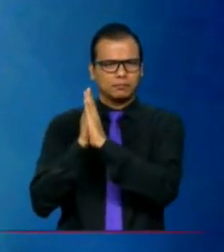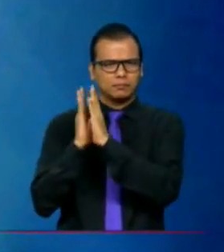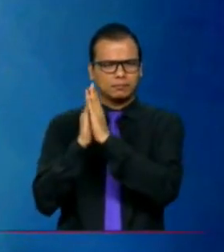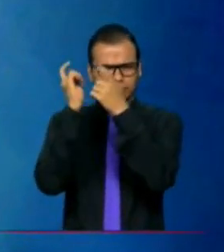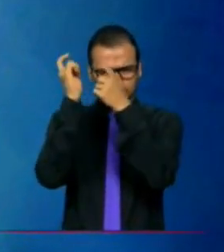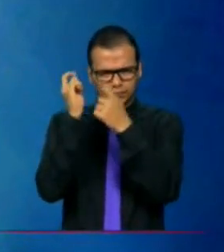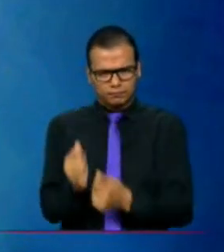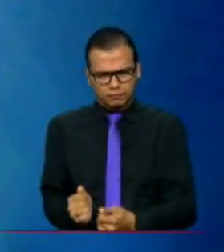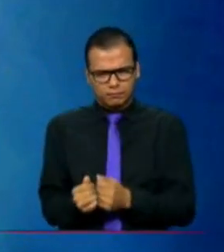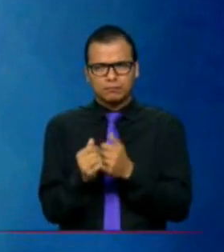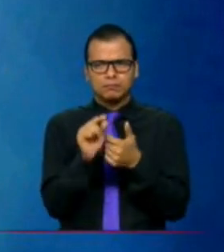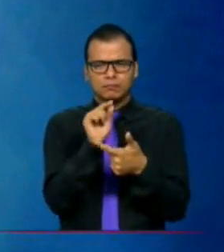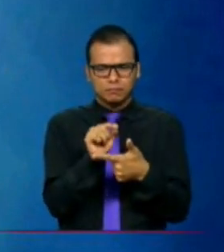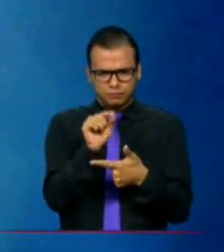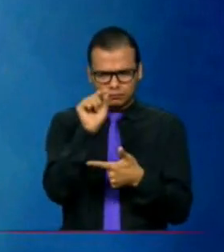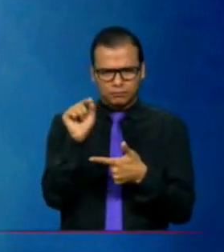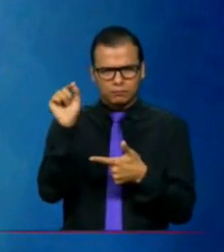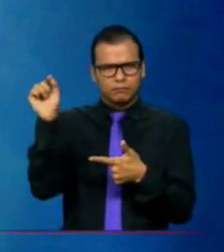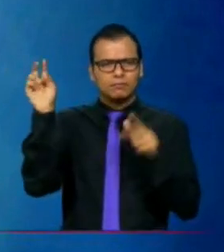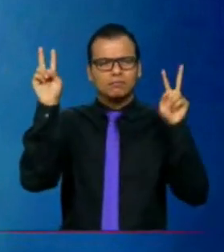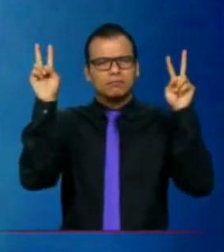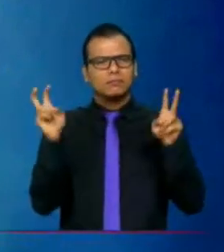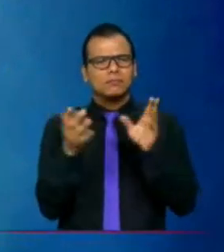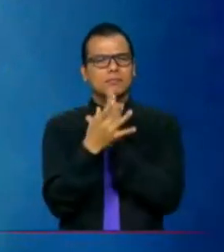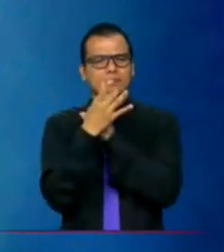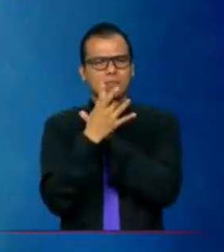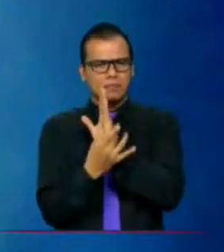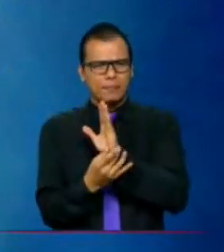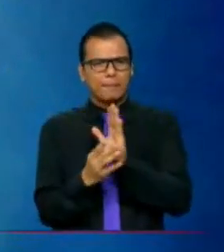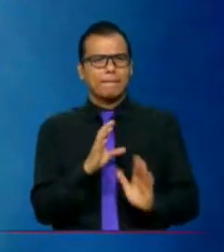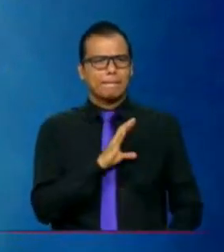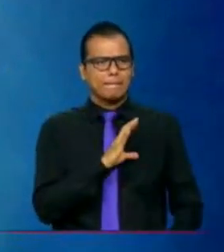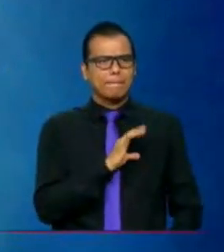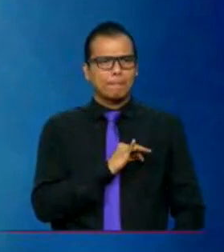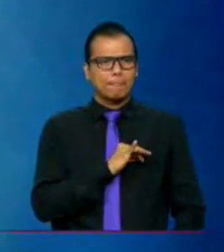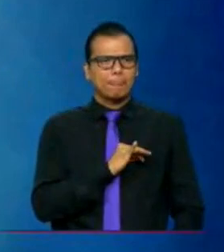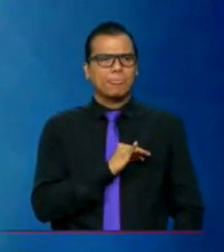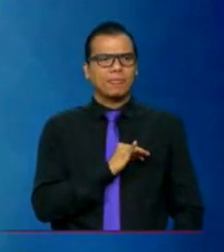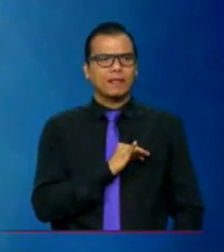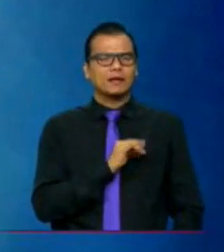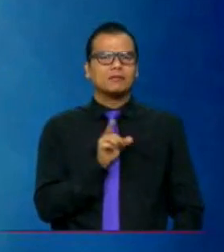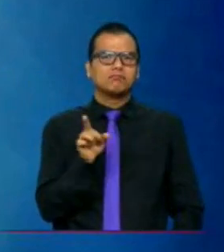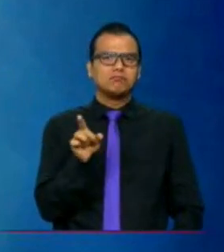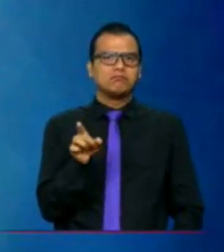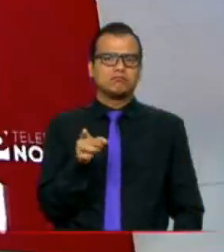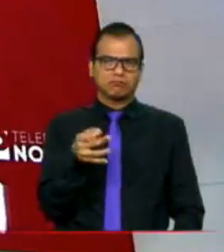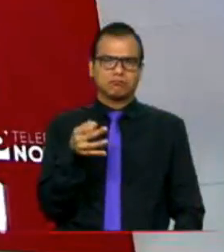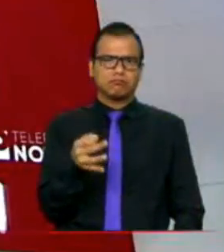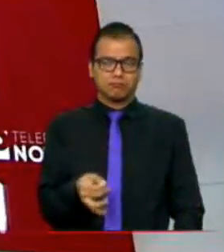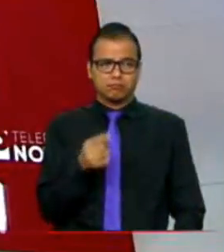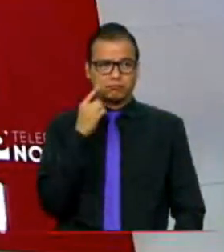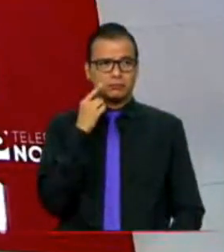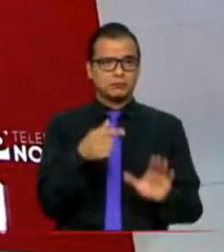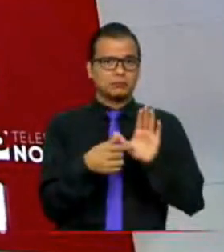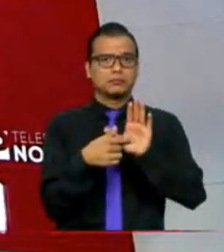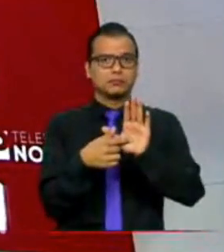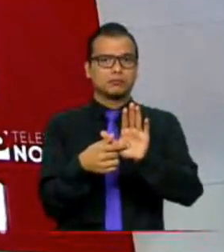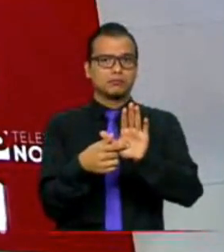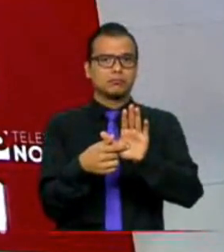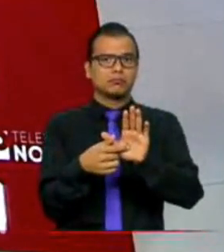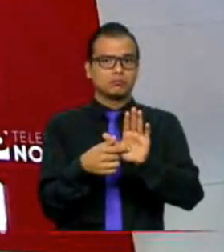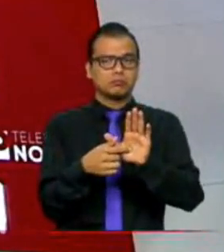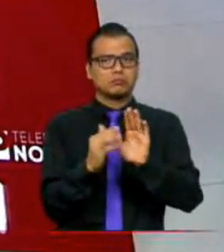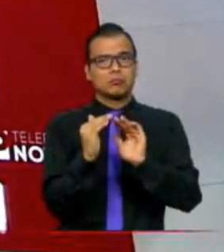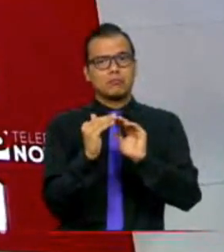de indicadores de pobreza, tanto monetaria como extrema en Cali. Entonces, estos indicadores también jalonaron, mostraron, pues, información